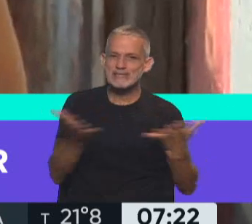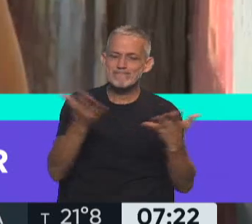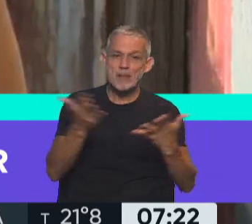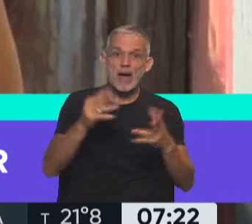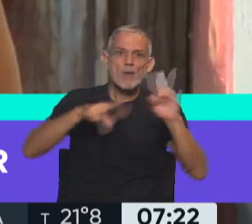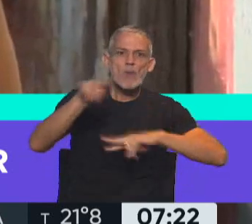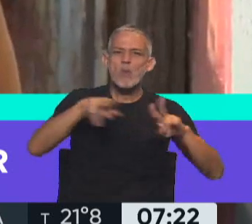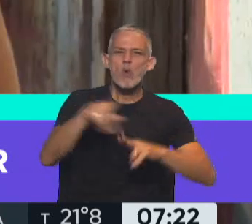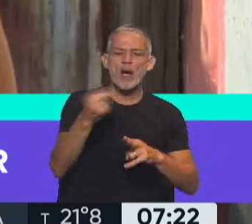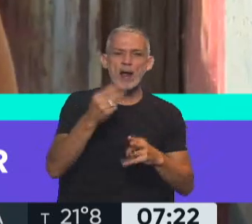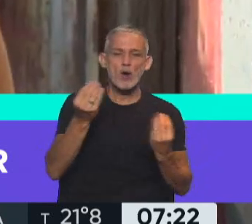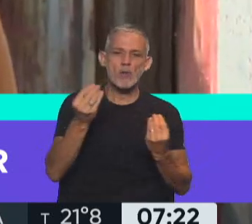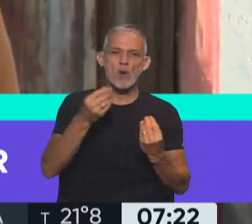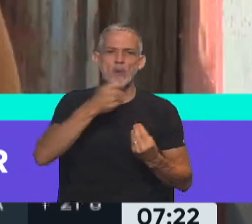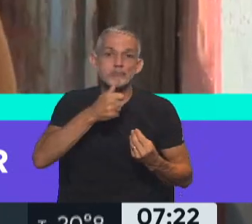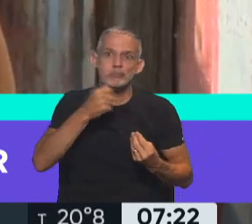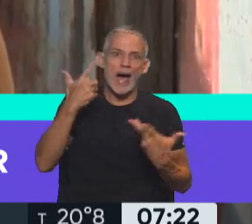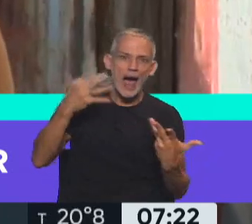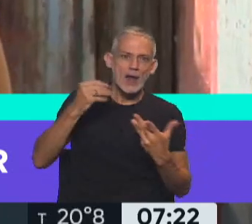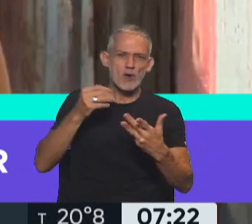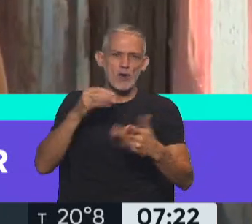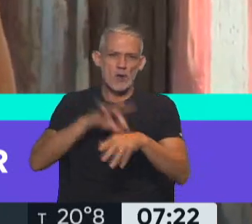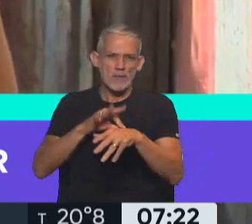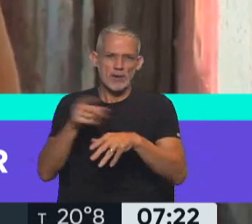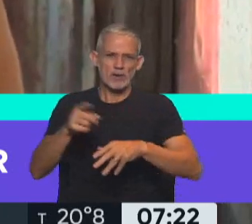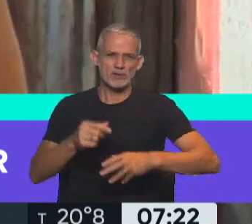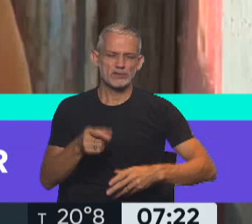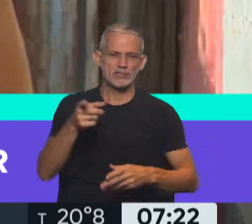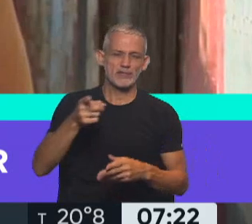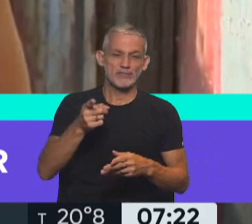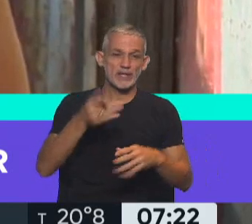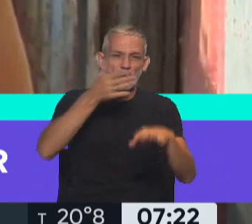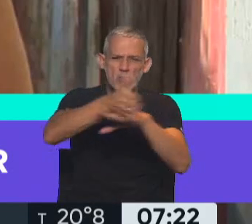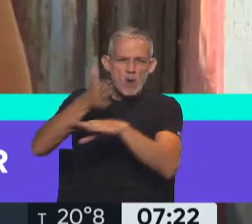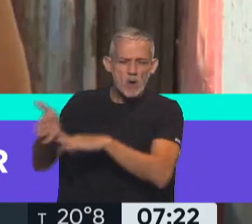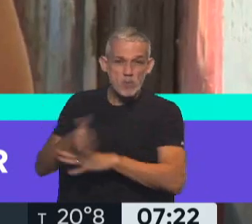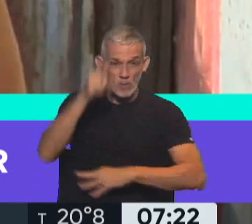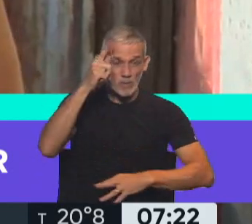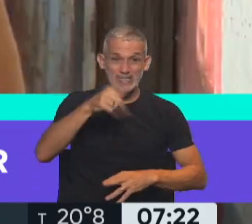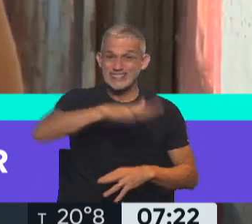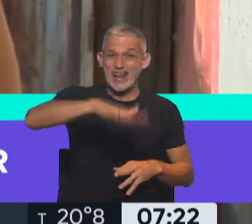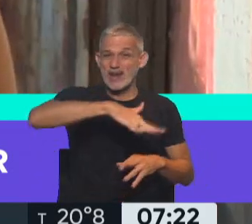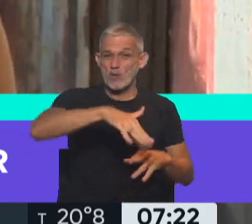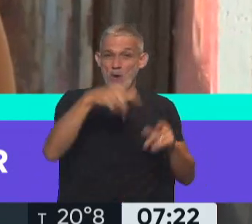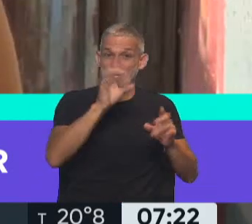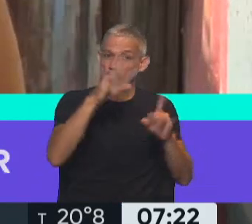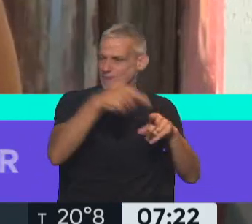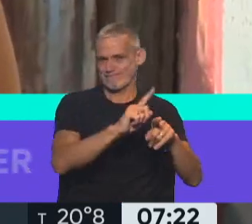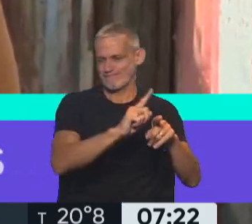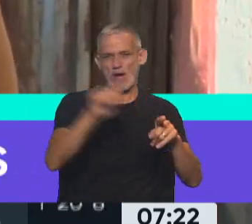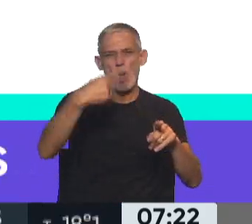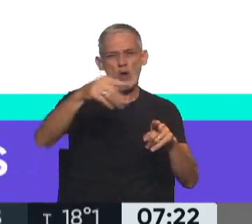antídoto. Esto se cuenta minuto a minuto, los allanamientos no se producen solo en este lugar, sino también en